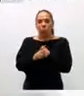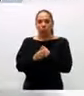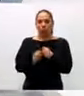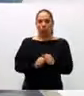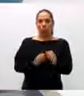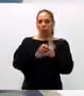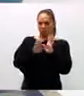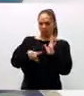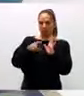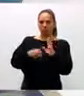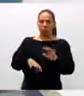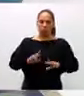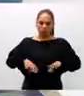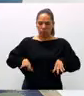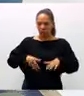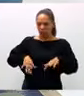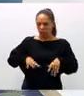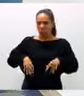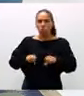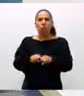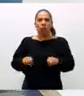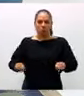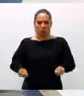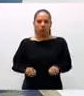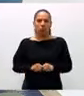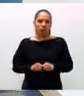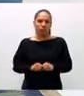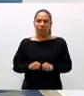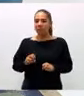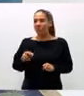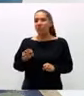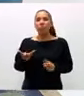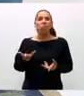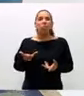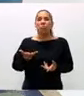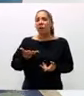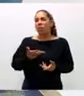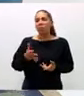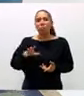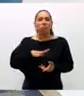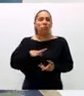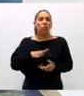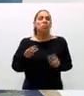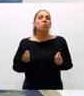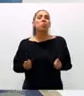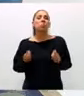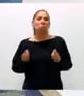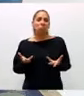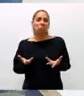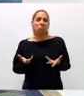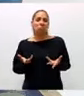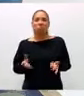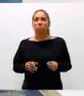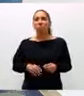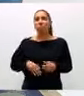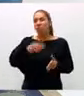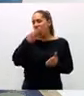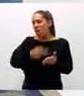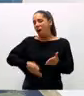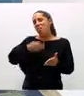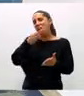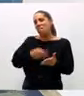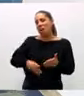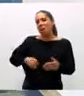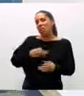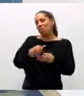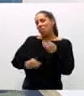computadoras del aula de medios son insuficientes y algunas funcionan mejor que otras. En un grupo reina el caos al